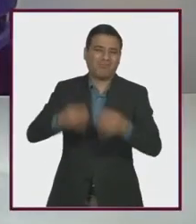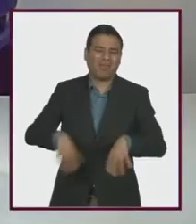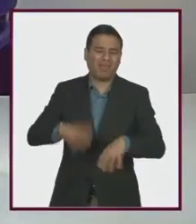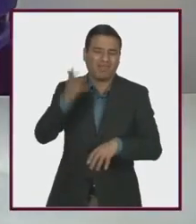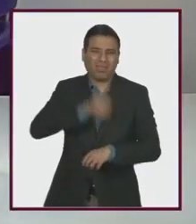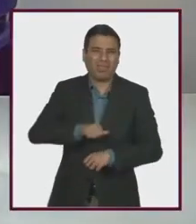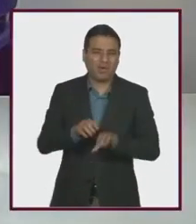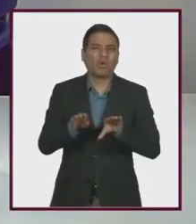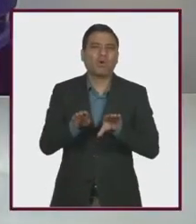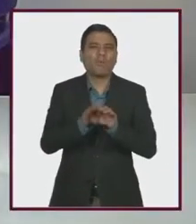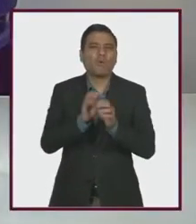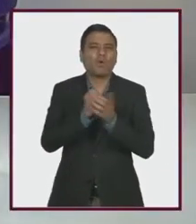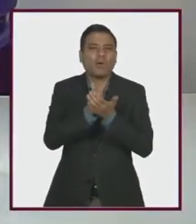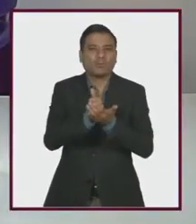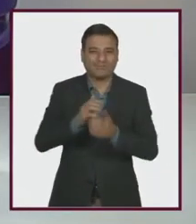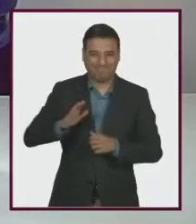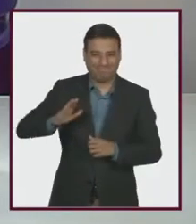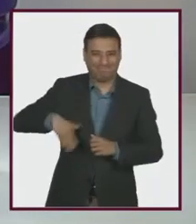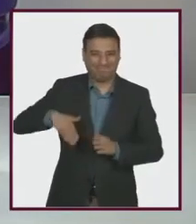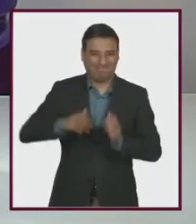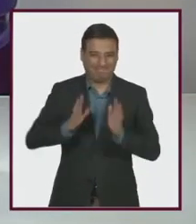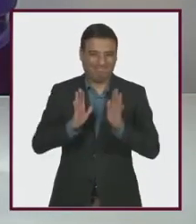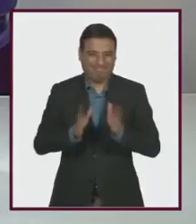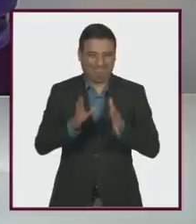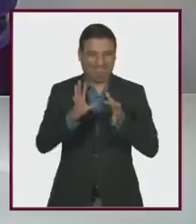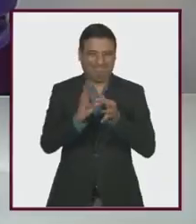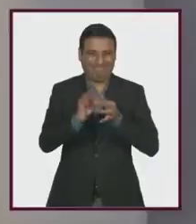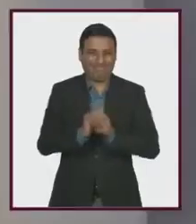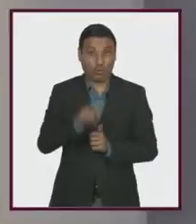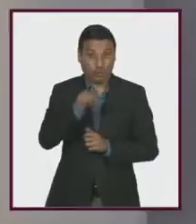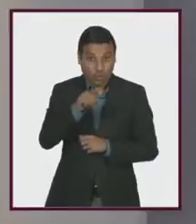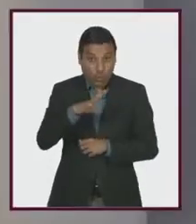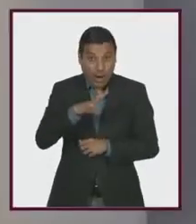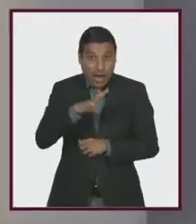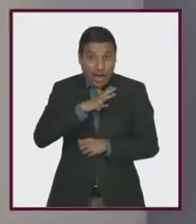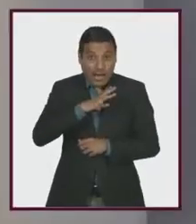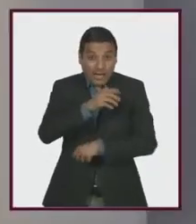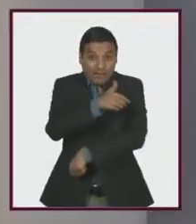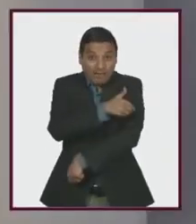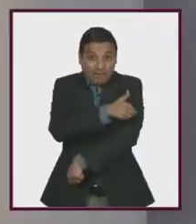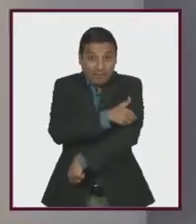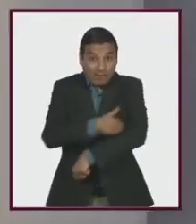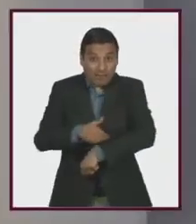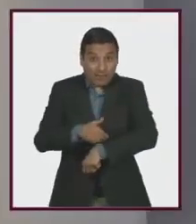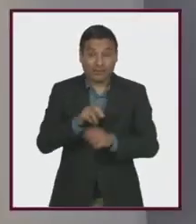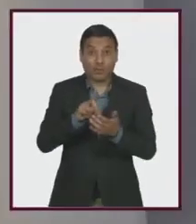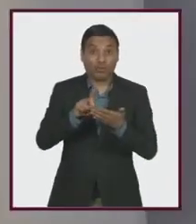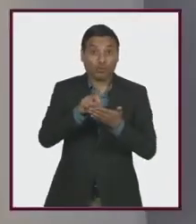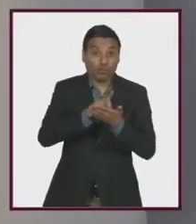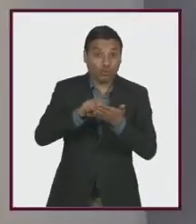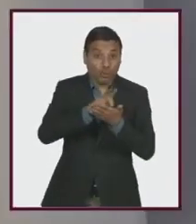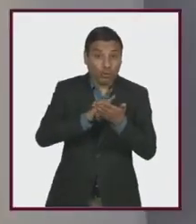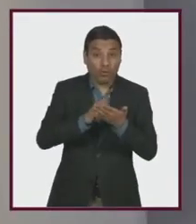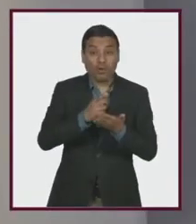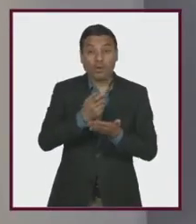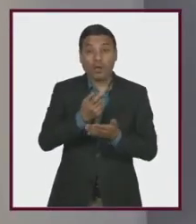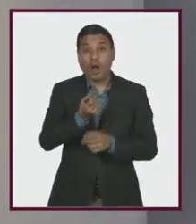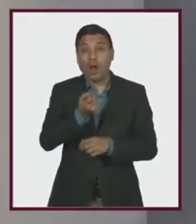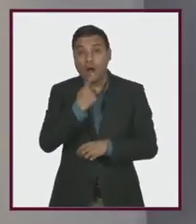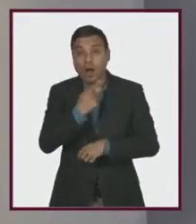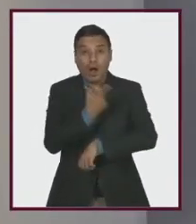como mencionábamos al inicio, el tener familiares que consumen nos pone en riesgo, no solo por la parte